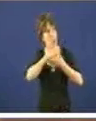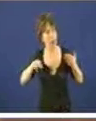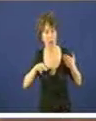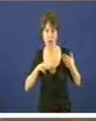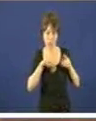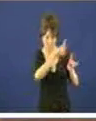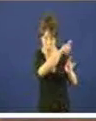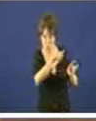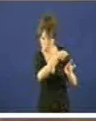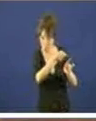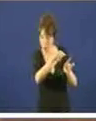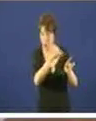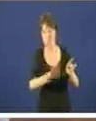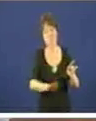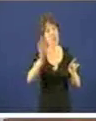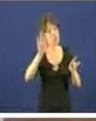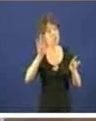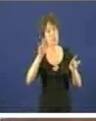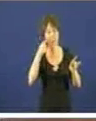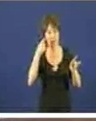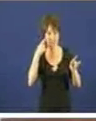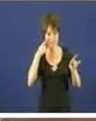É este. Pero que, claro, mire,